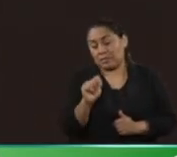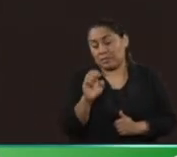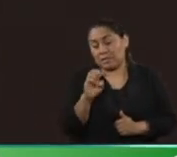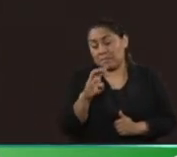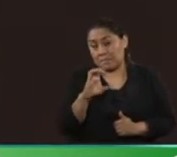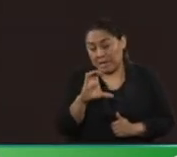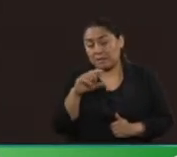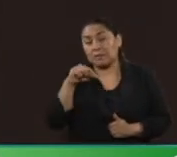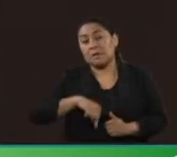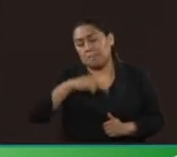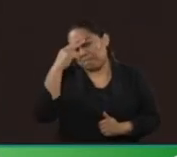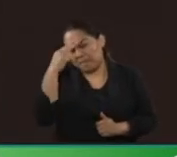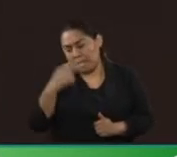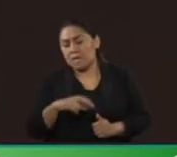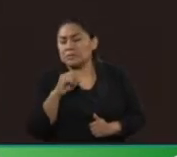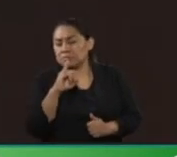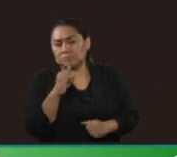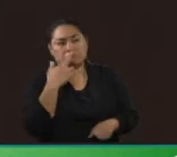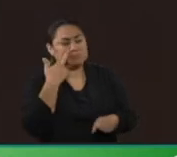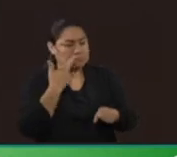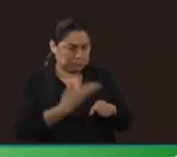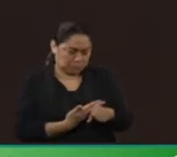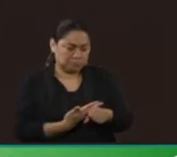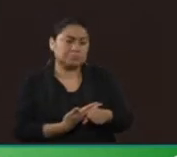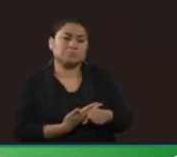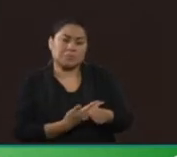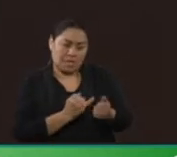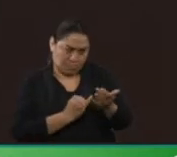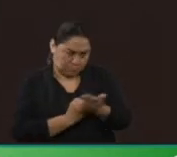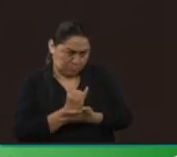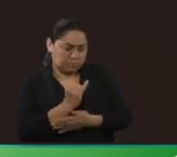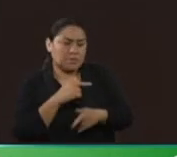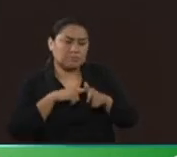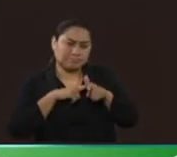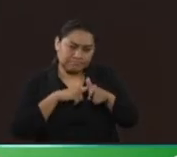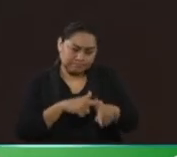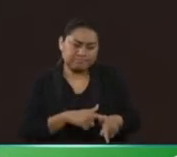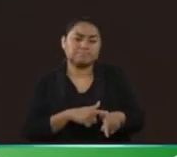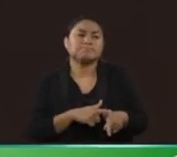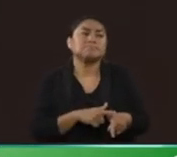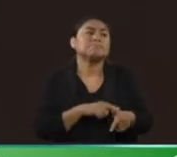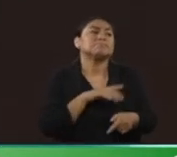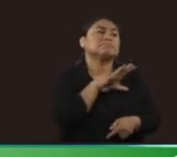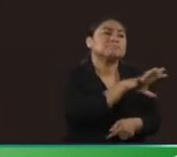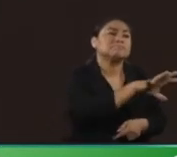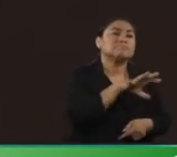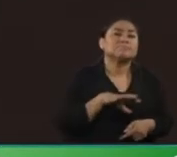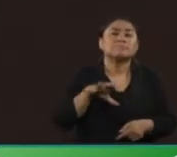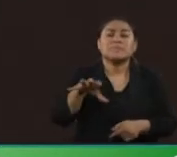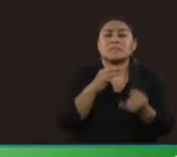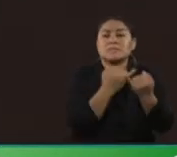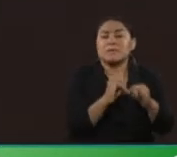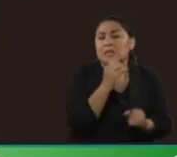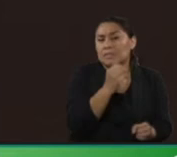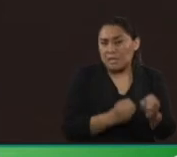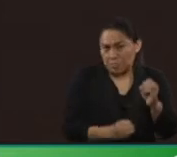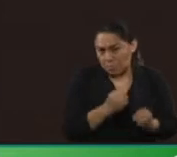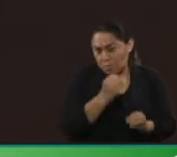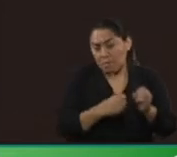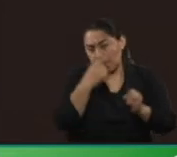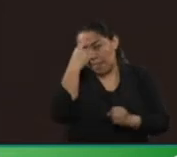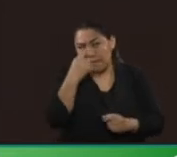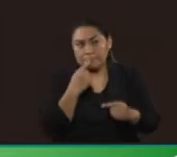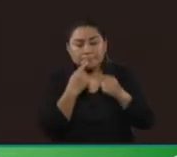México se comprometió cito a establecer y mantener tribunales independientes para la